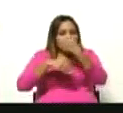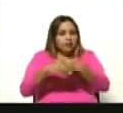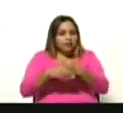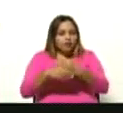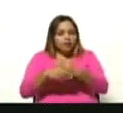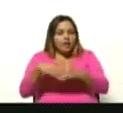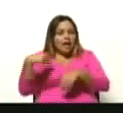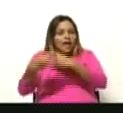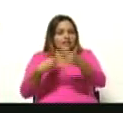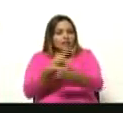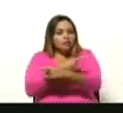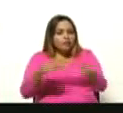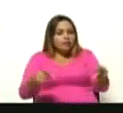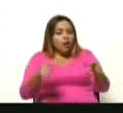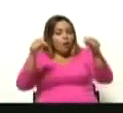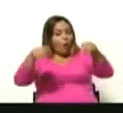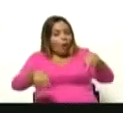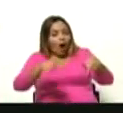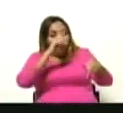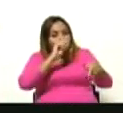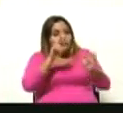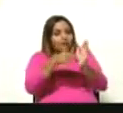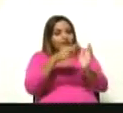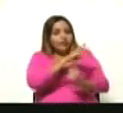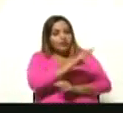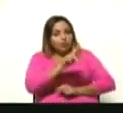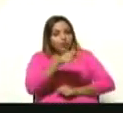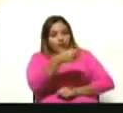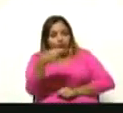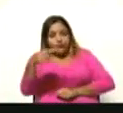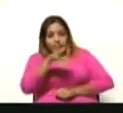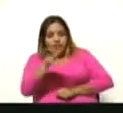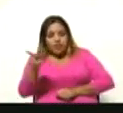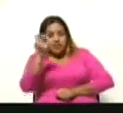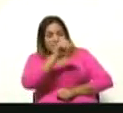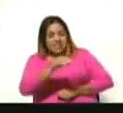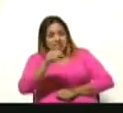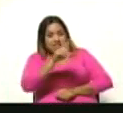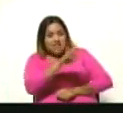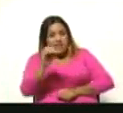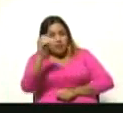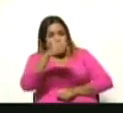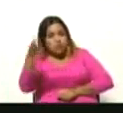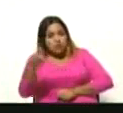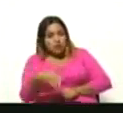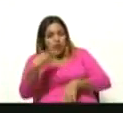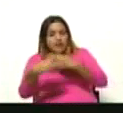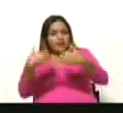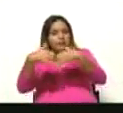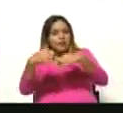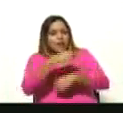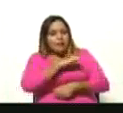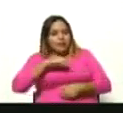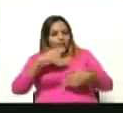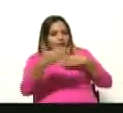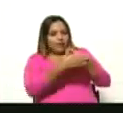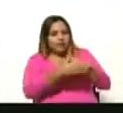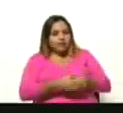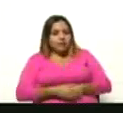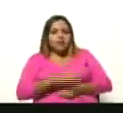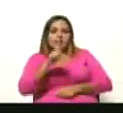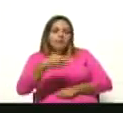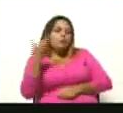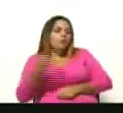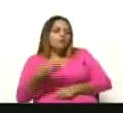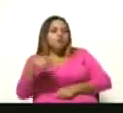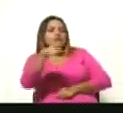sector público. Hoy, año 2021 y año 2022, el 100% lo trae el sector privado. Un aspecto importante que deben